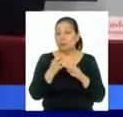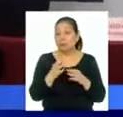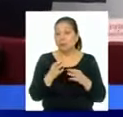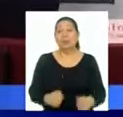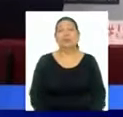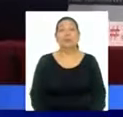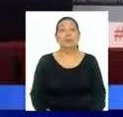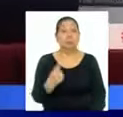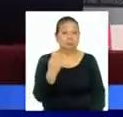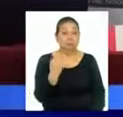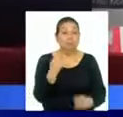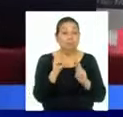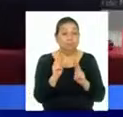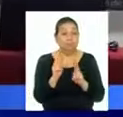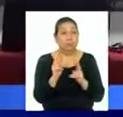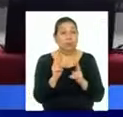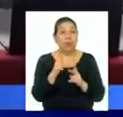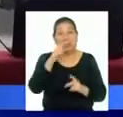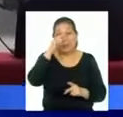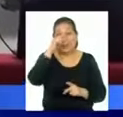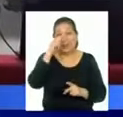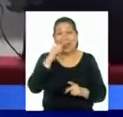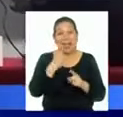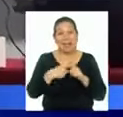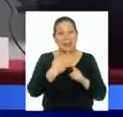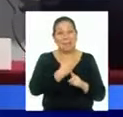efectivamente una de ellas tiene que ver con el caso de Alejandro Toledo.